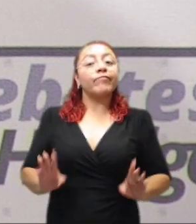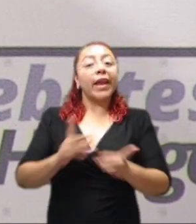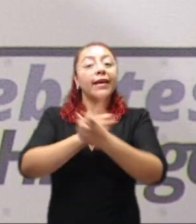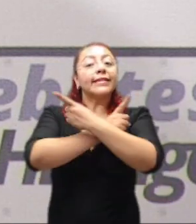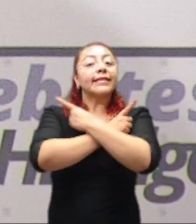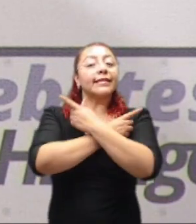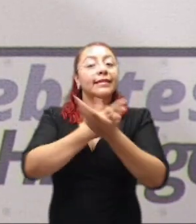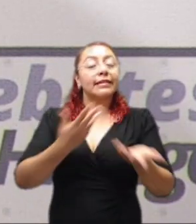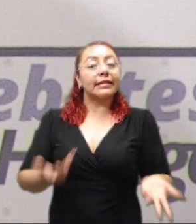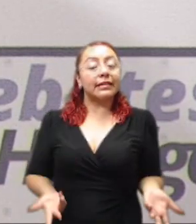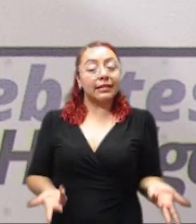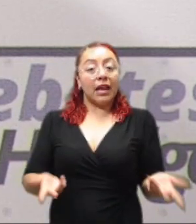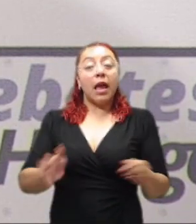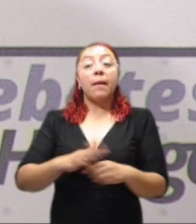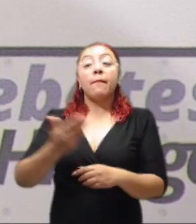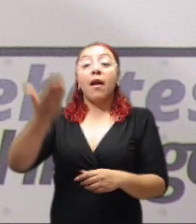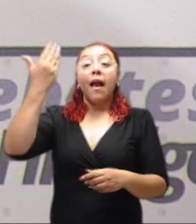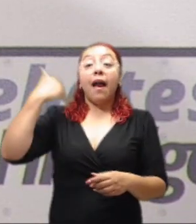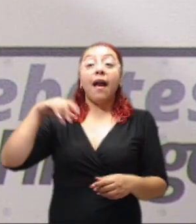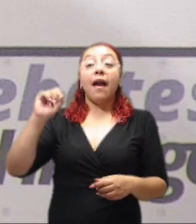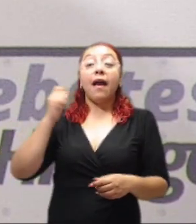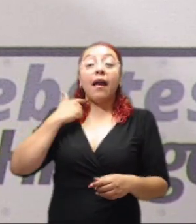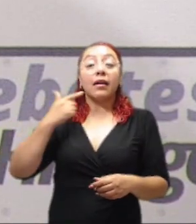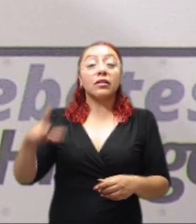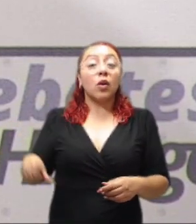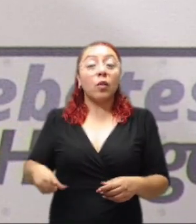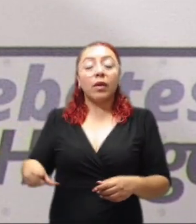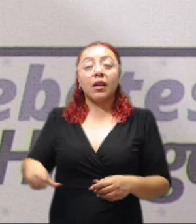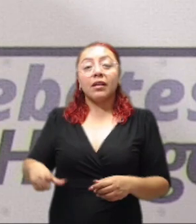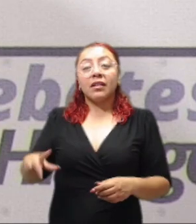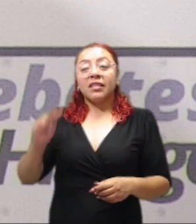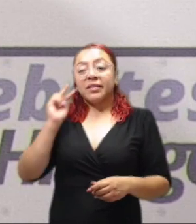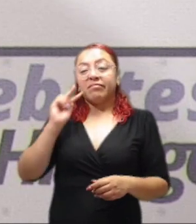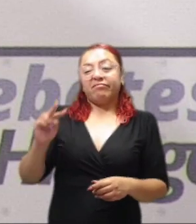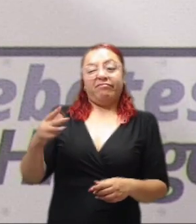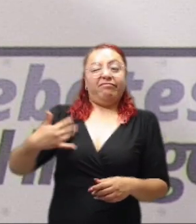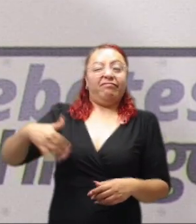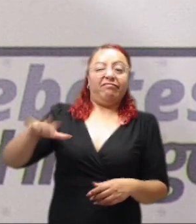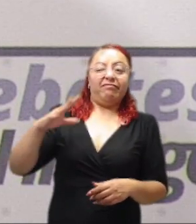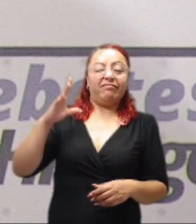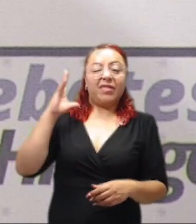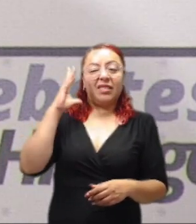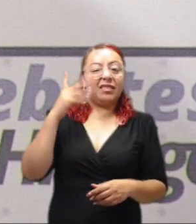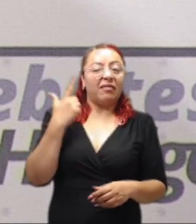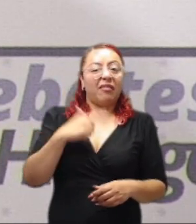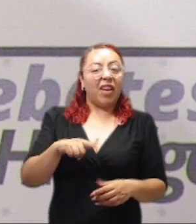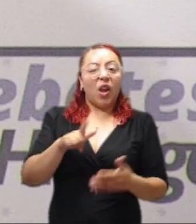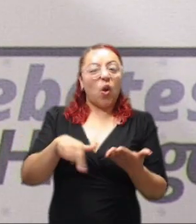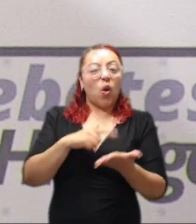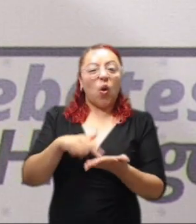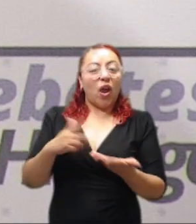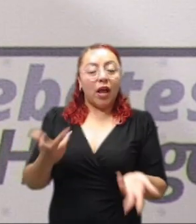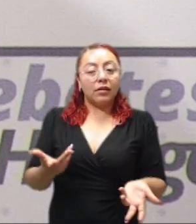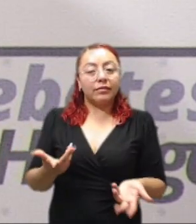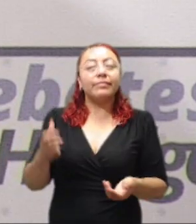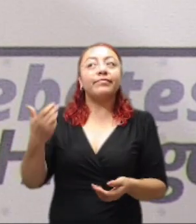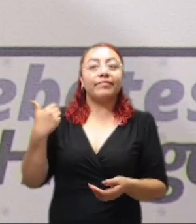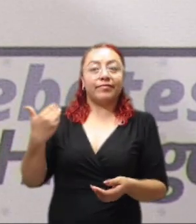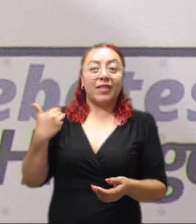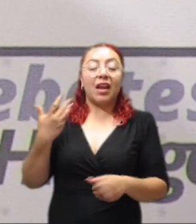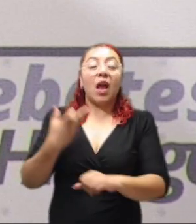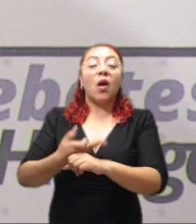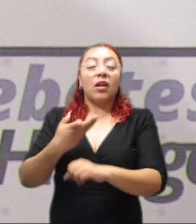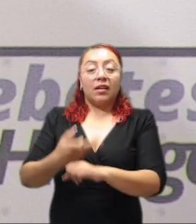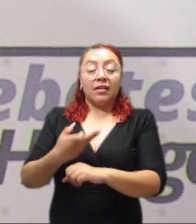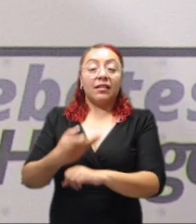desafortunadamente los gobiernos anteriores nos han dejado Pues con una mala imagen en el estado recientemente el partido que está